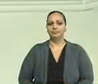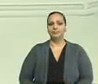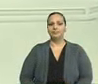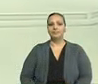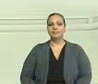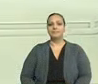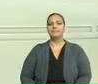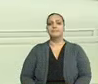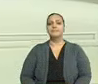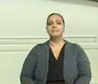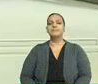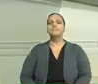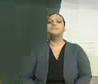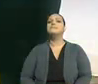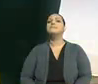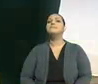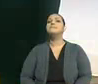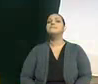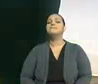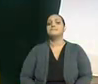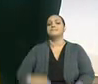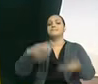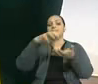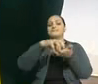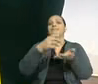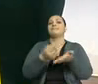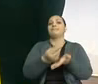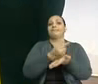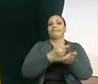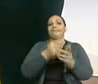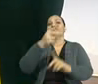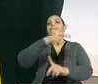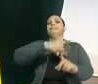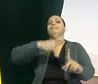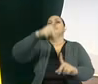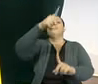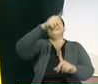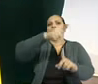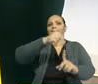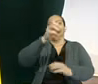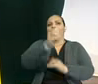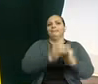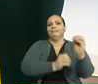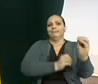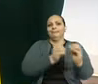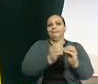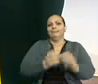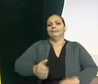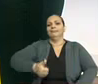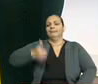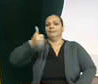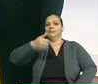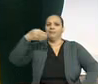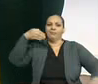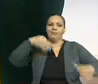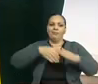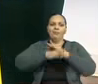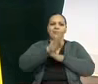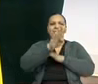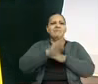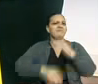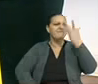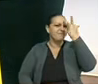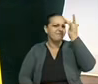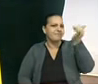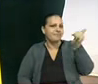Y allanan las oficinas de la Prefectura de Guayas por supuesto caso de sobreprecio en la compra de insumos médicos. Su